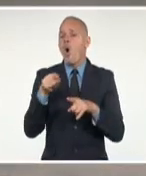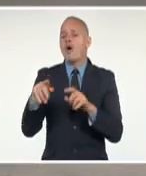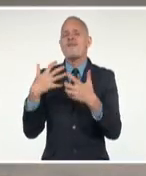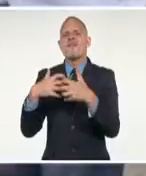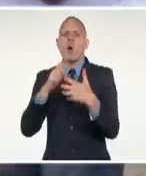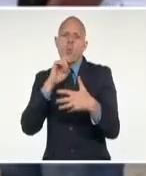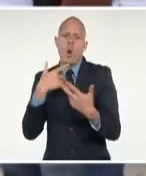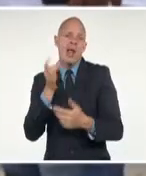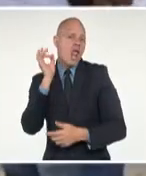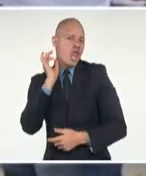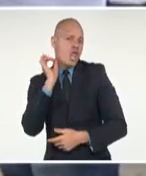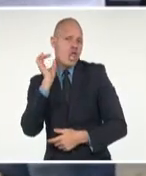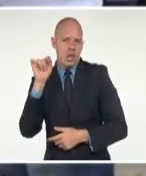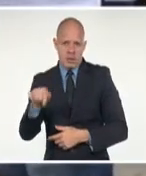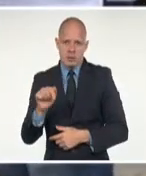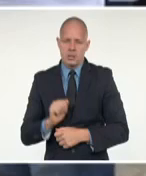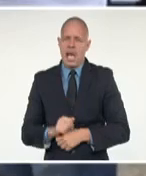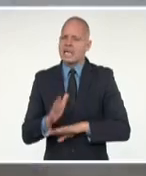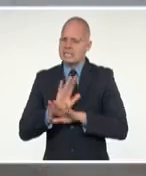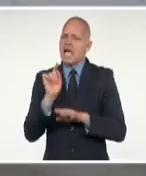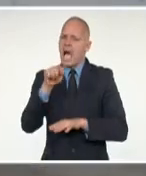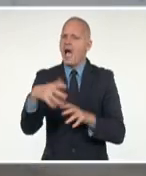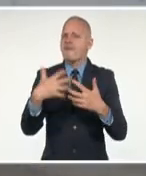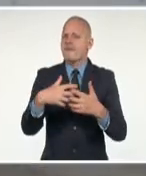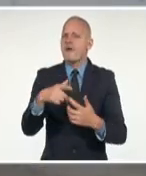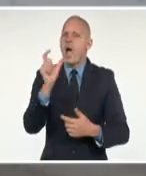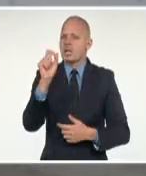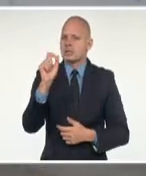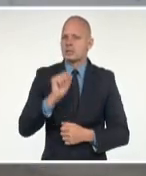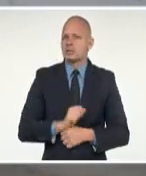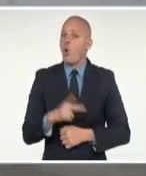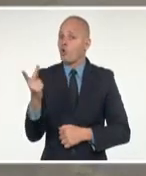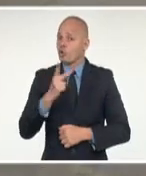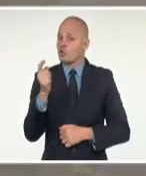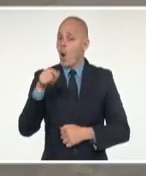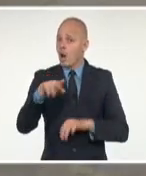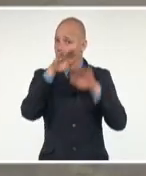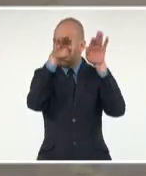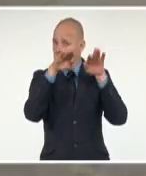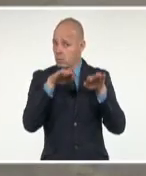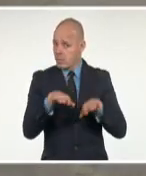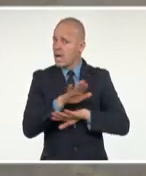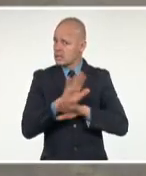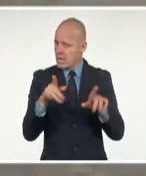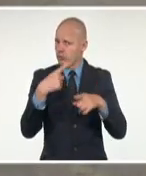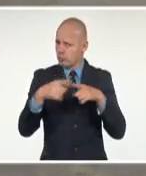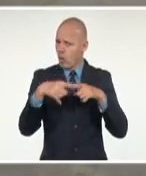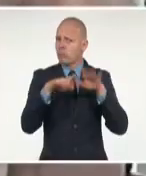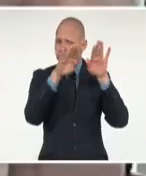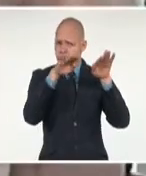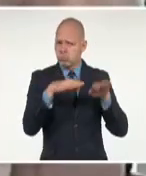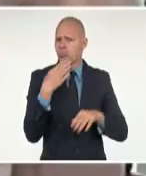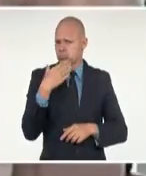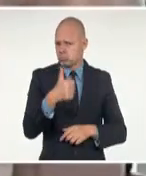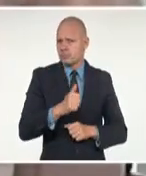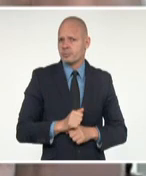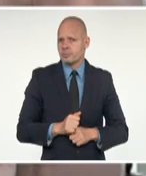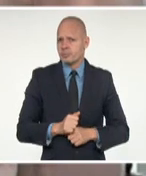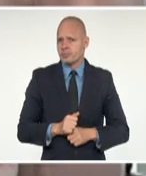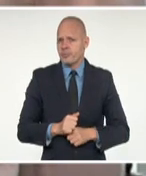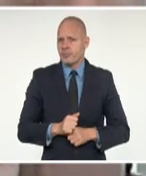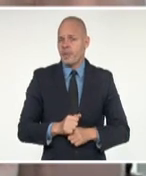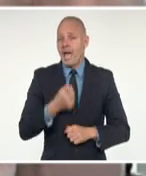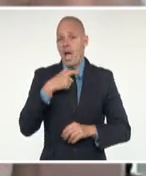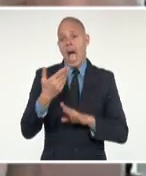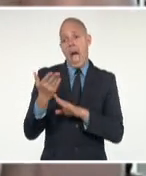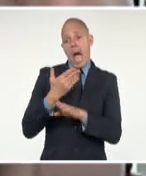refrescos mi casa también mantiene a buen resguardo su materia prima y nos almacenes durante la fase informativa y la